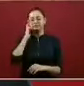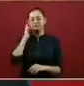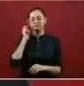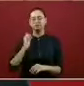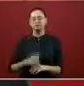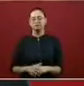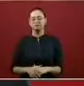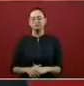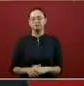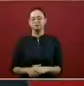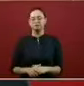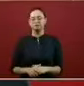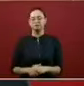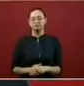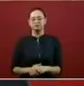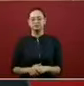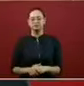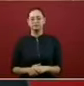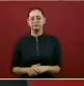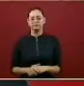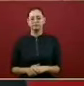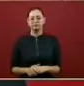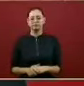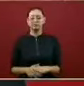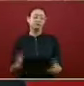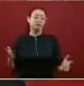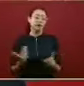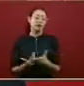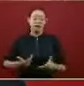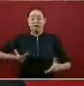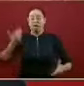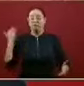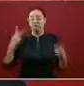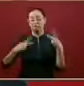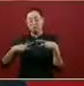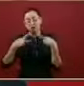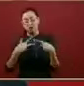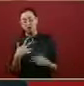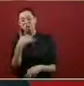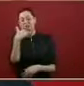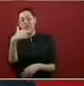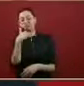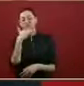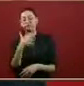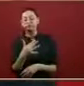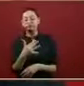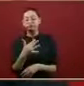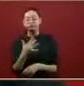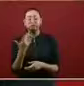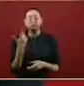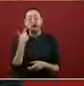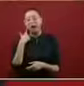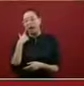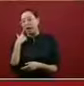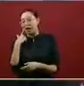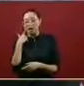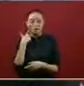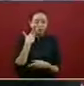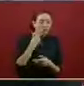cometía un acto de corrupción, le tenían que